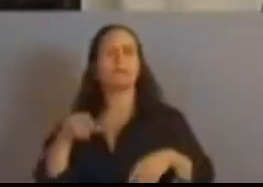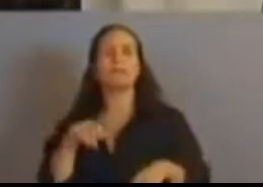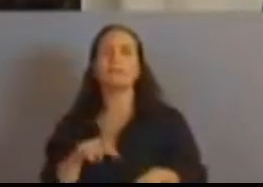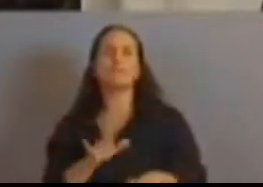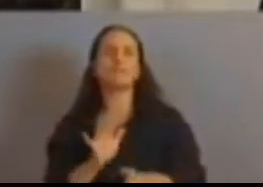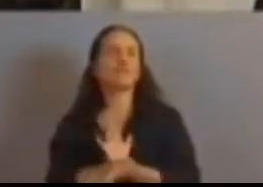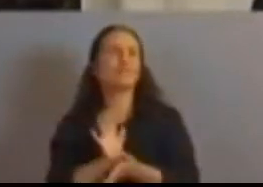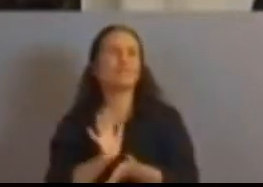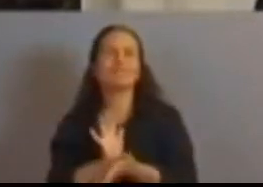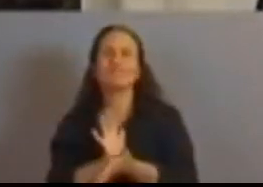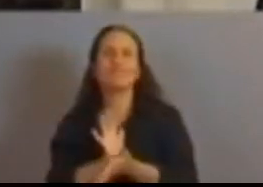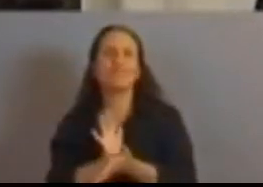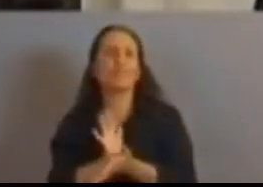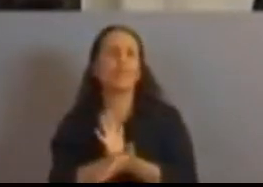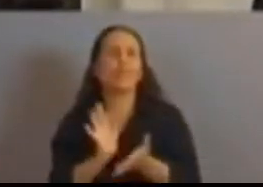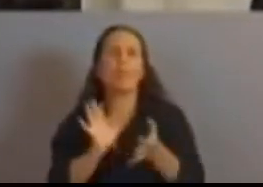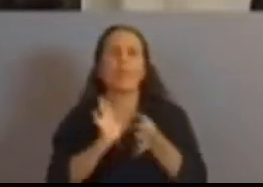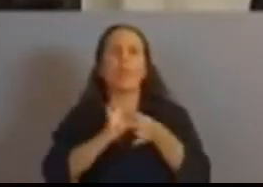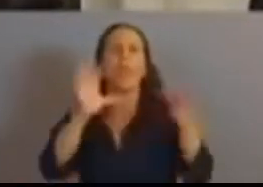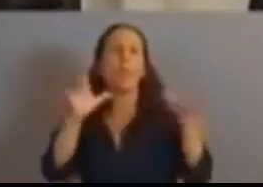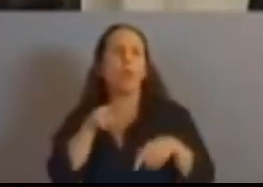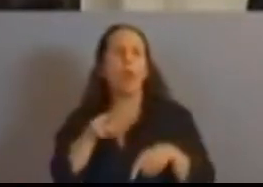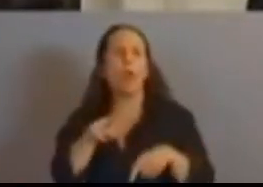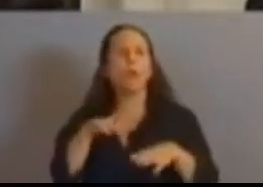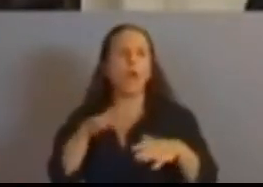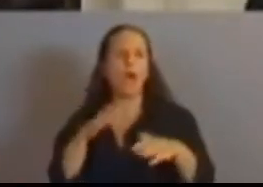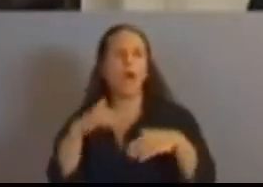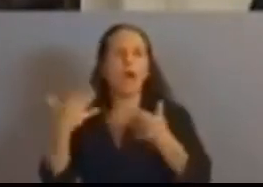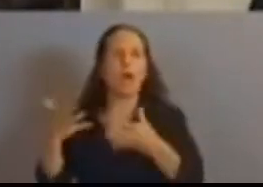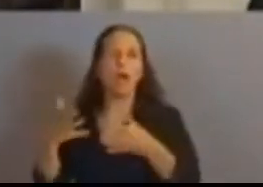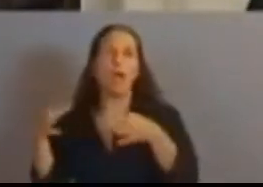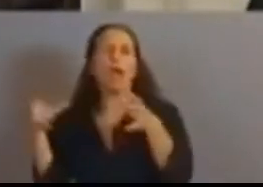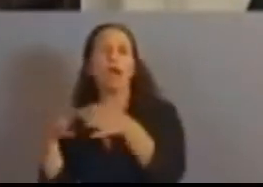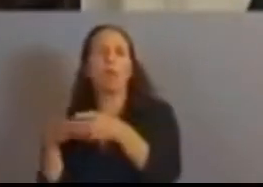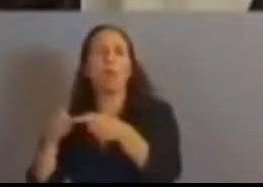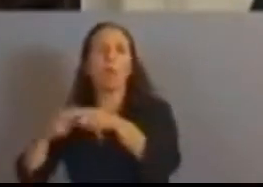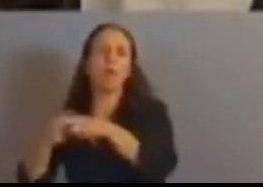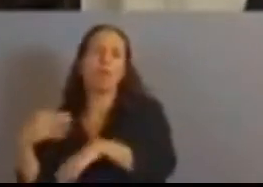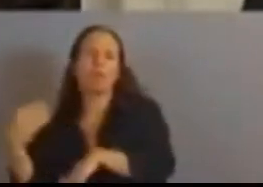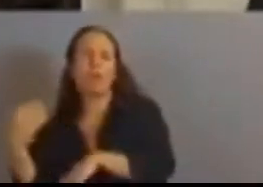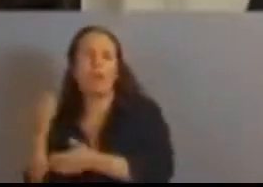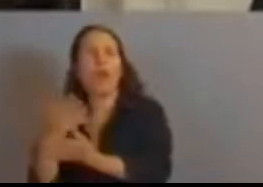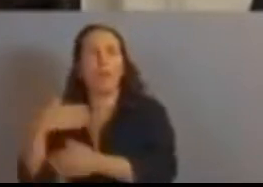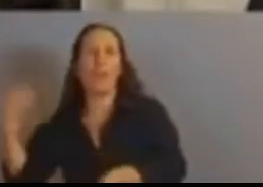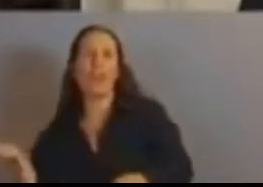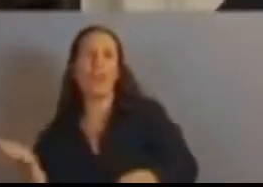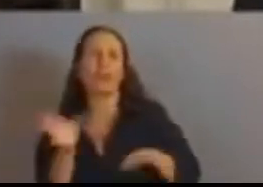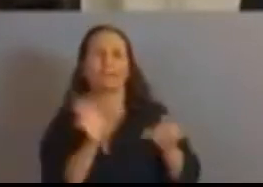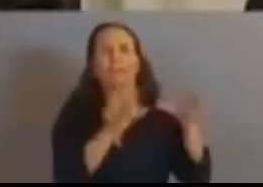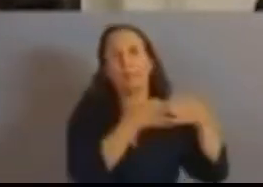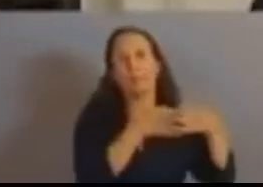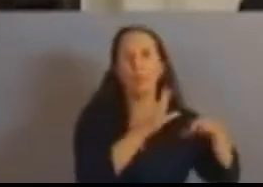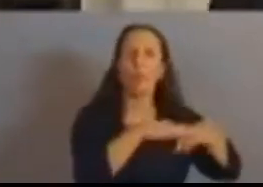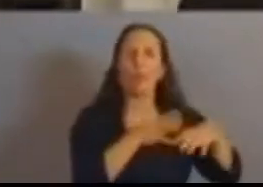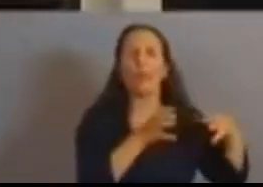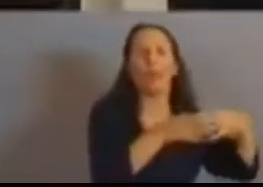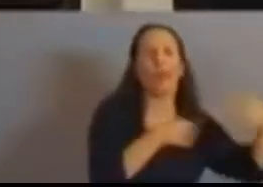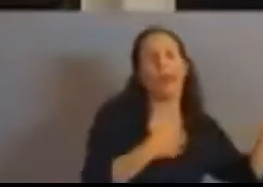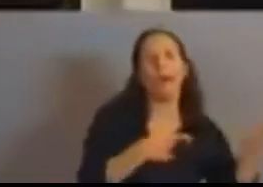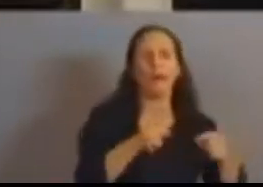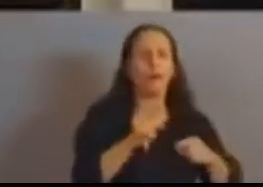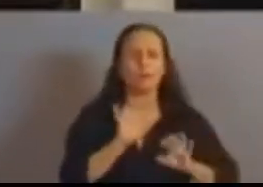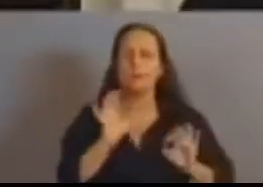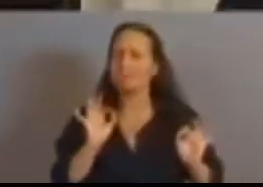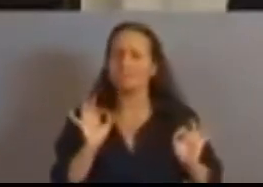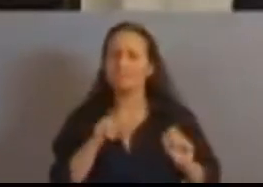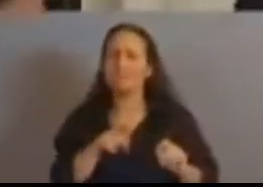la democracia no es ni de derecha ni de izquierda. La democracia es respetar